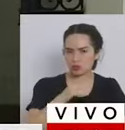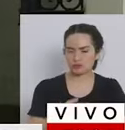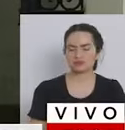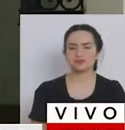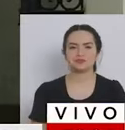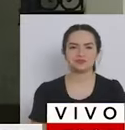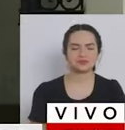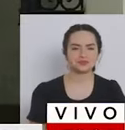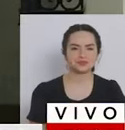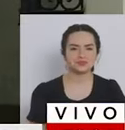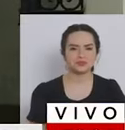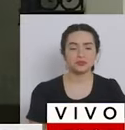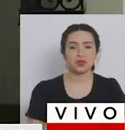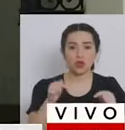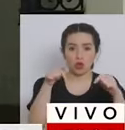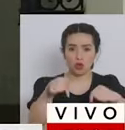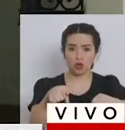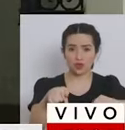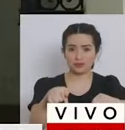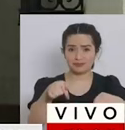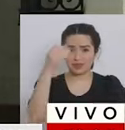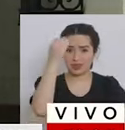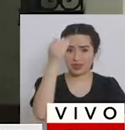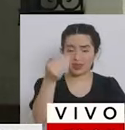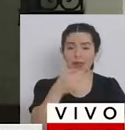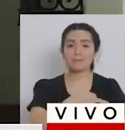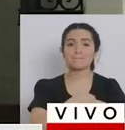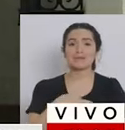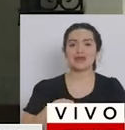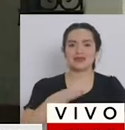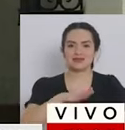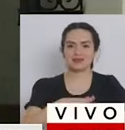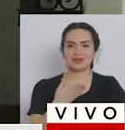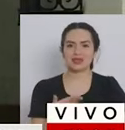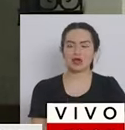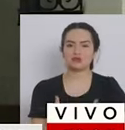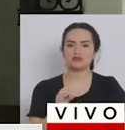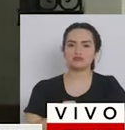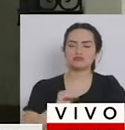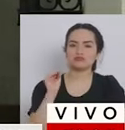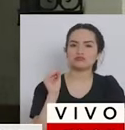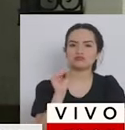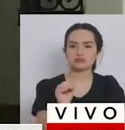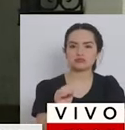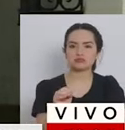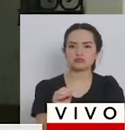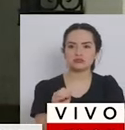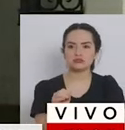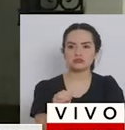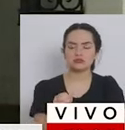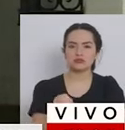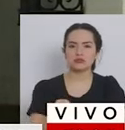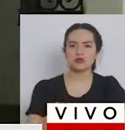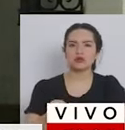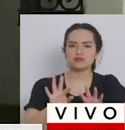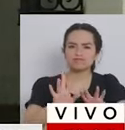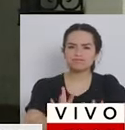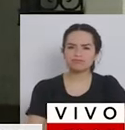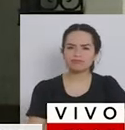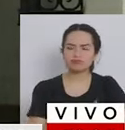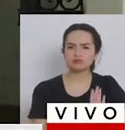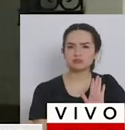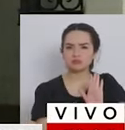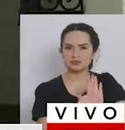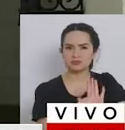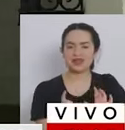La verdad es que en el día de hoy el Ministerio de Salud ha dictado un complemento de resolución